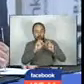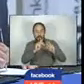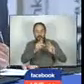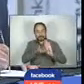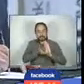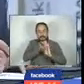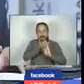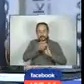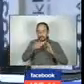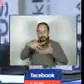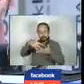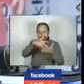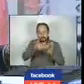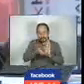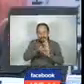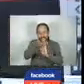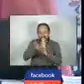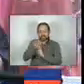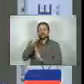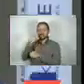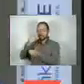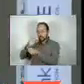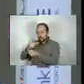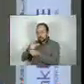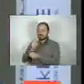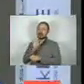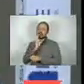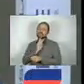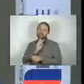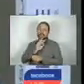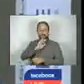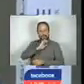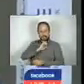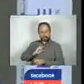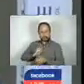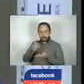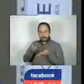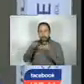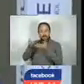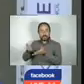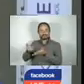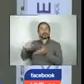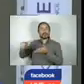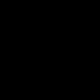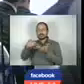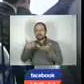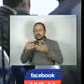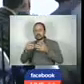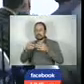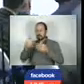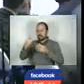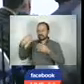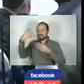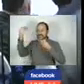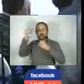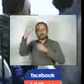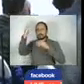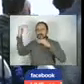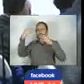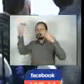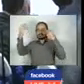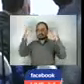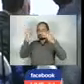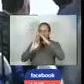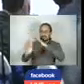desarrollo para la población de Guatemala, Honduras y El Salvador, ayudando a atender las causas de la migración irregular hacia Estados